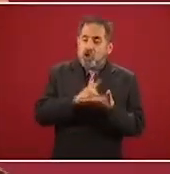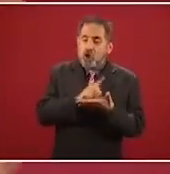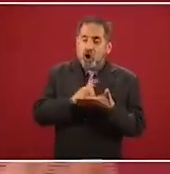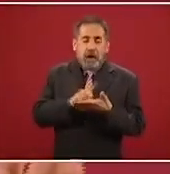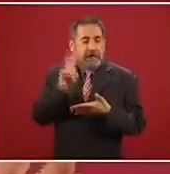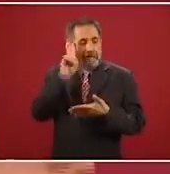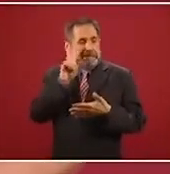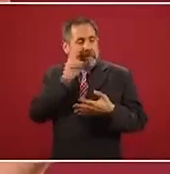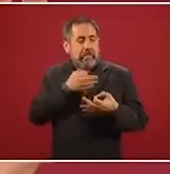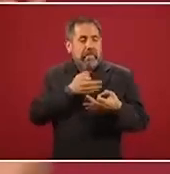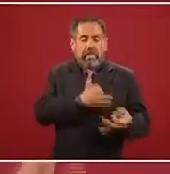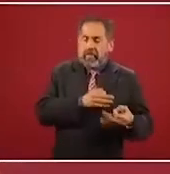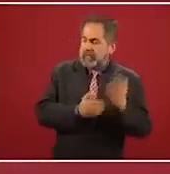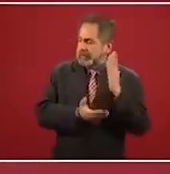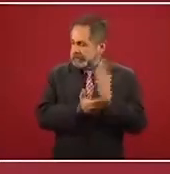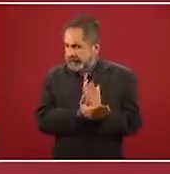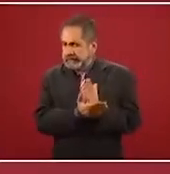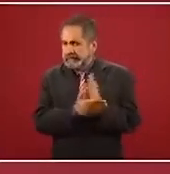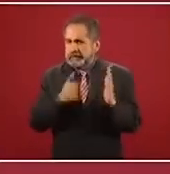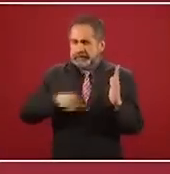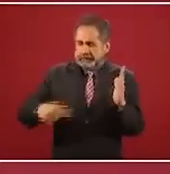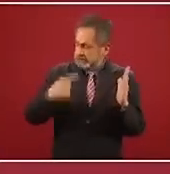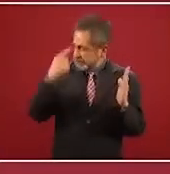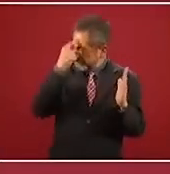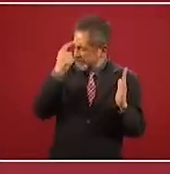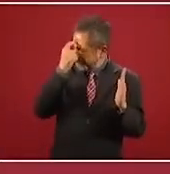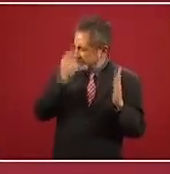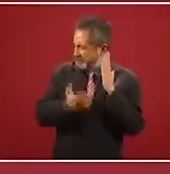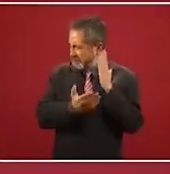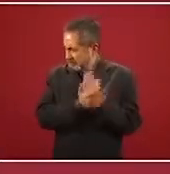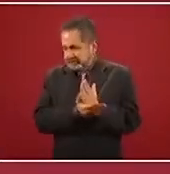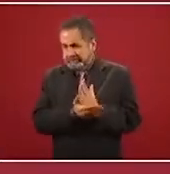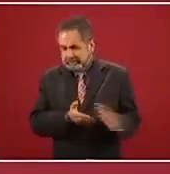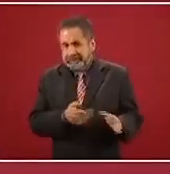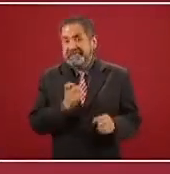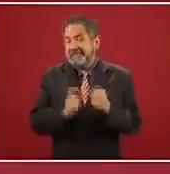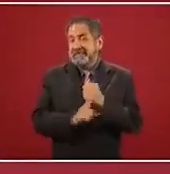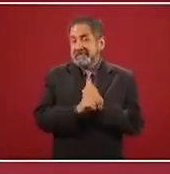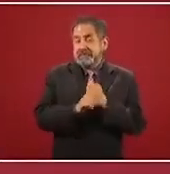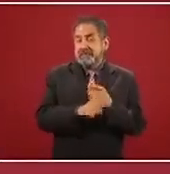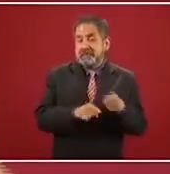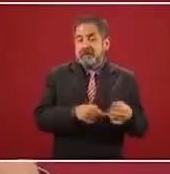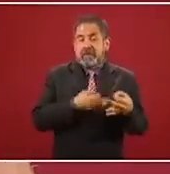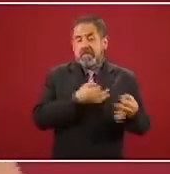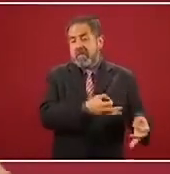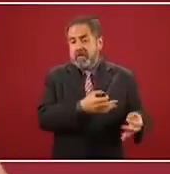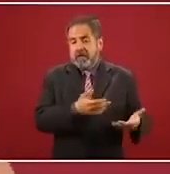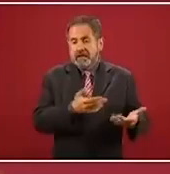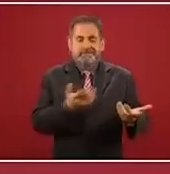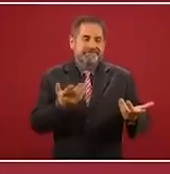esté presente en la conciencia social. Este problema de adicciones empezó